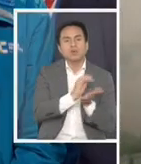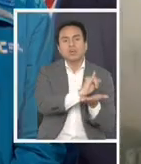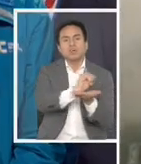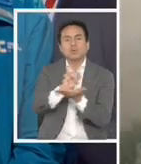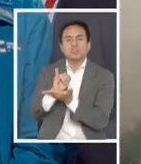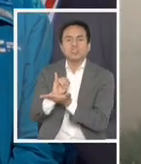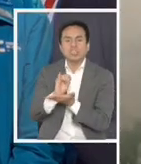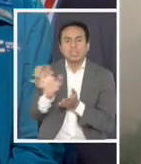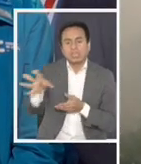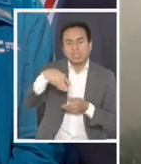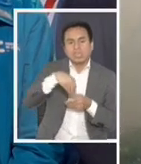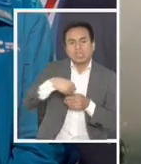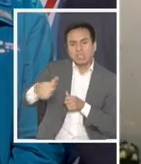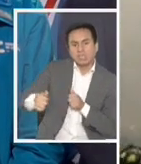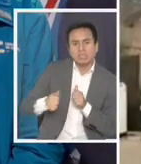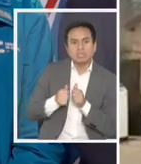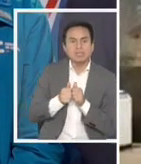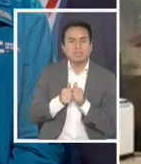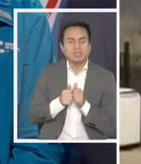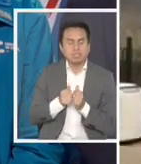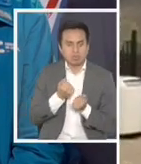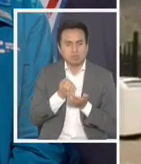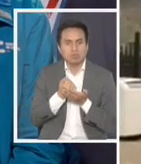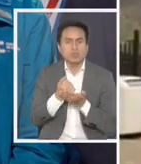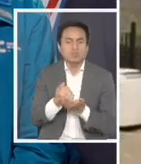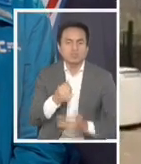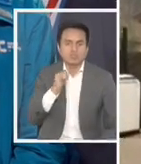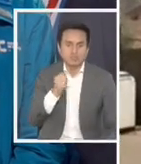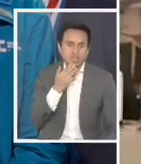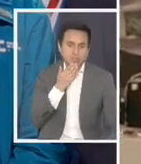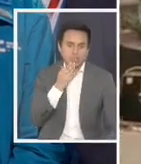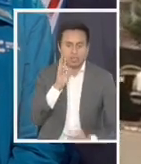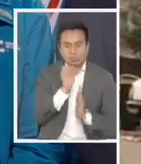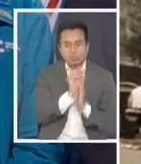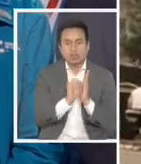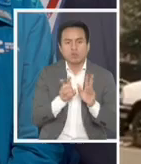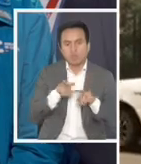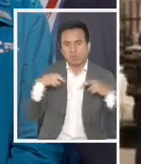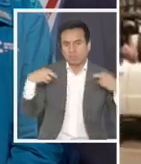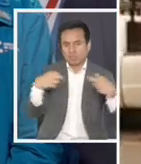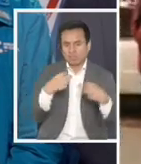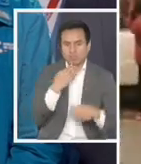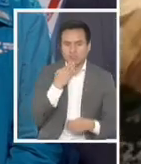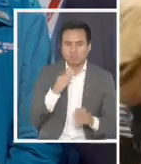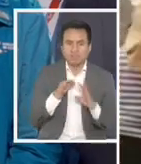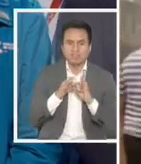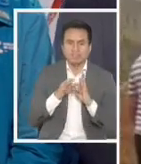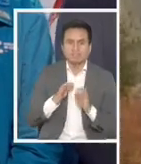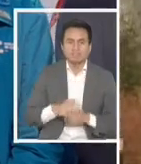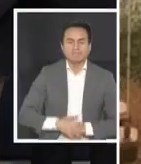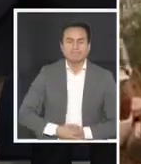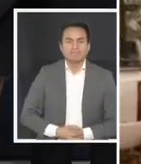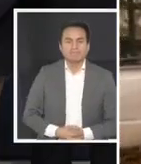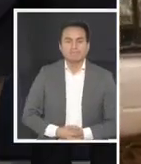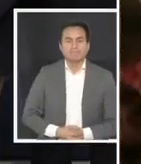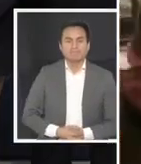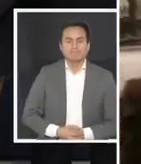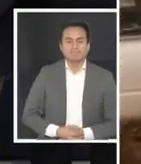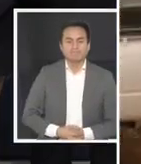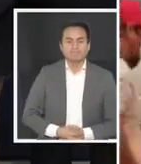organizaciones que quieran acercarse va a estar disponible la colaboración y poder incorporarlos esta mesa también eso Muchas gracias